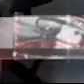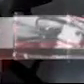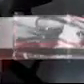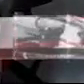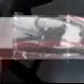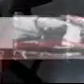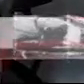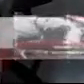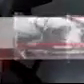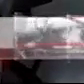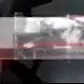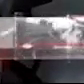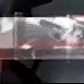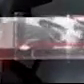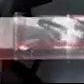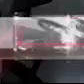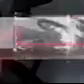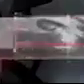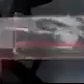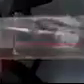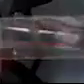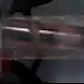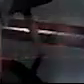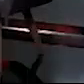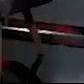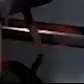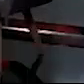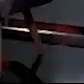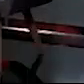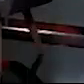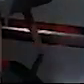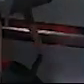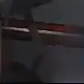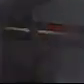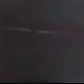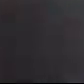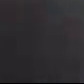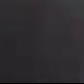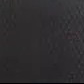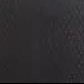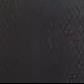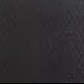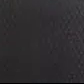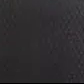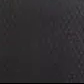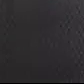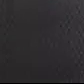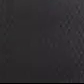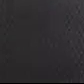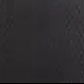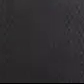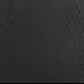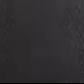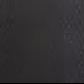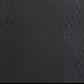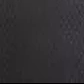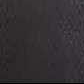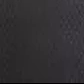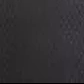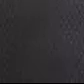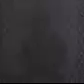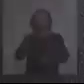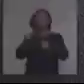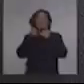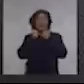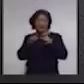ante el gobierno de china por vía de la embajada de china en méxico ya la instancia correspondiente